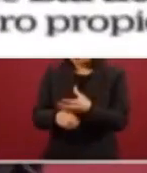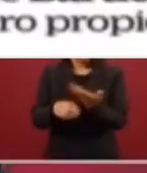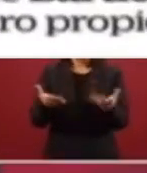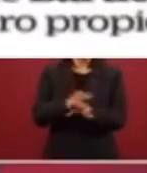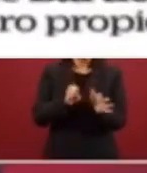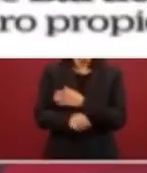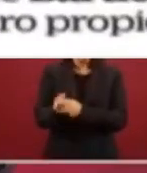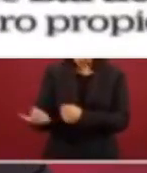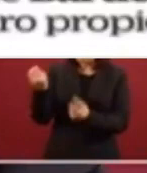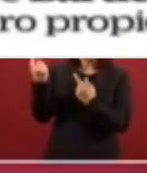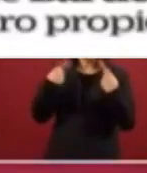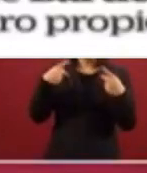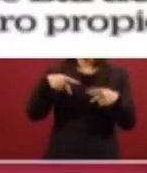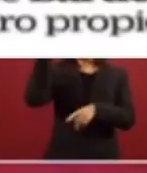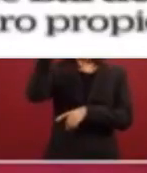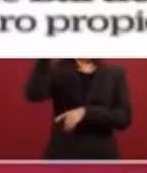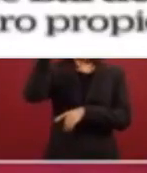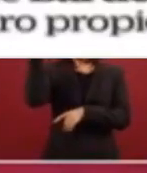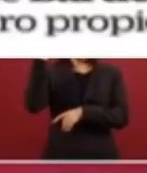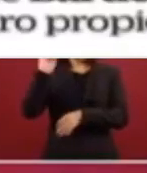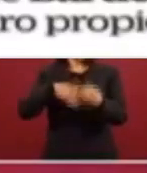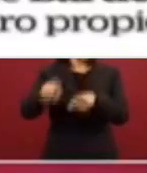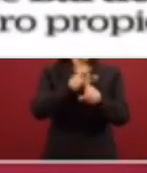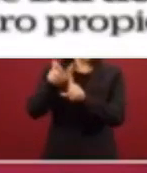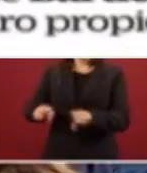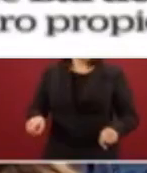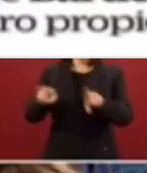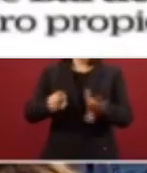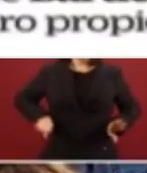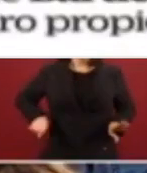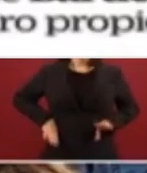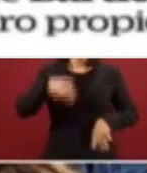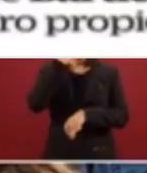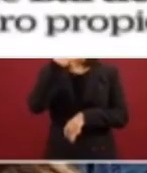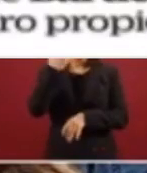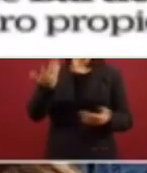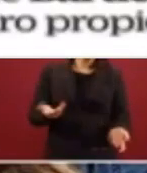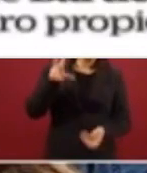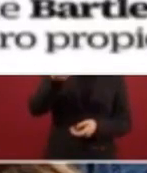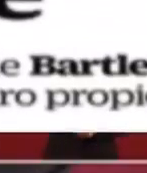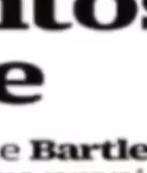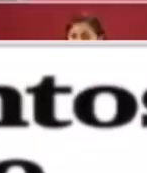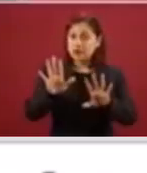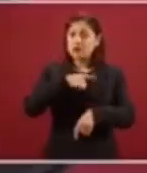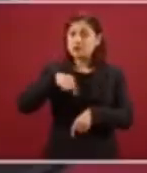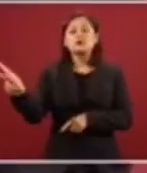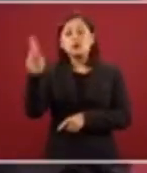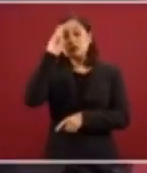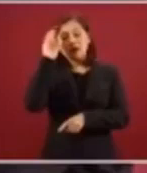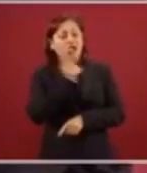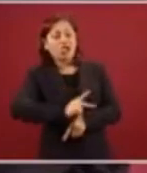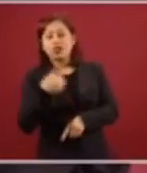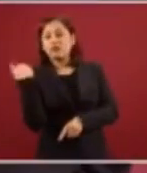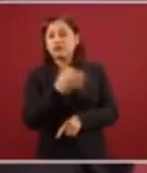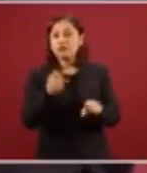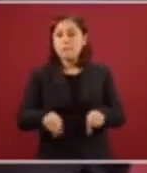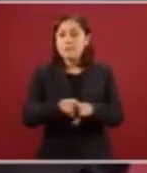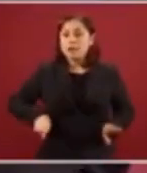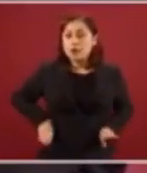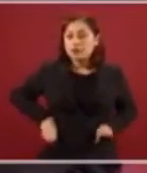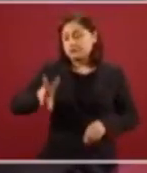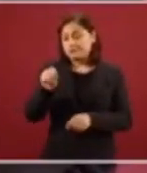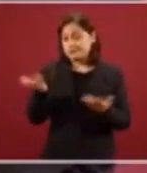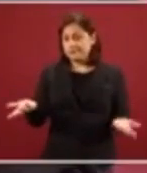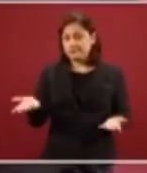la idea de que todos somos iguales. Eso es, lo decíamos, muy socorrido. Están, por ejemplo,